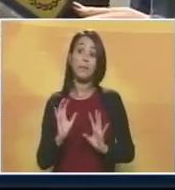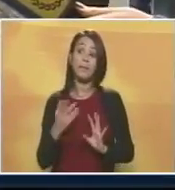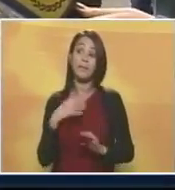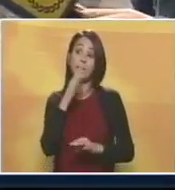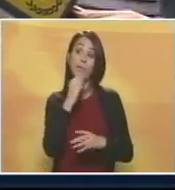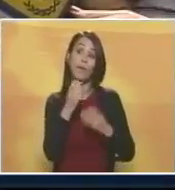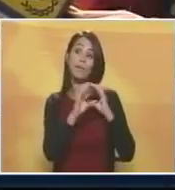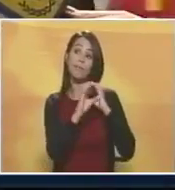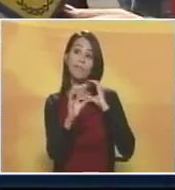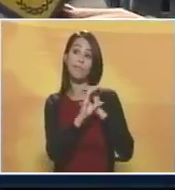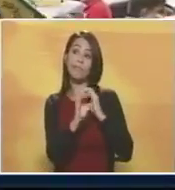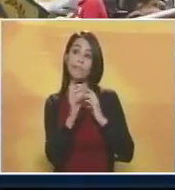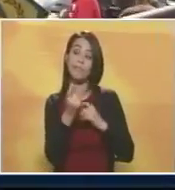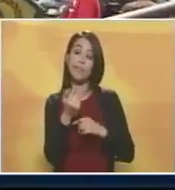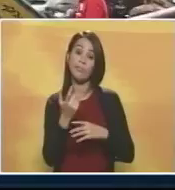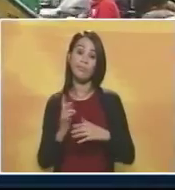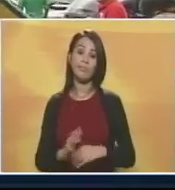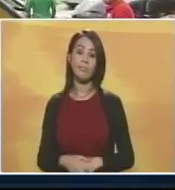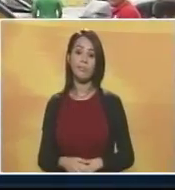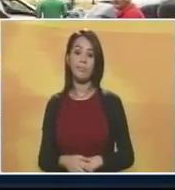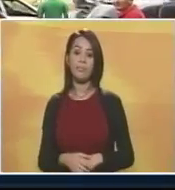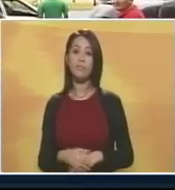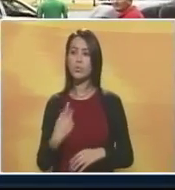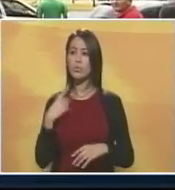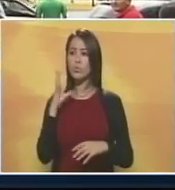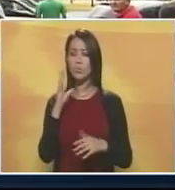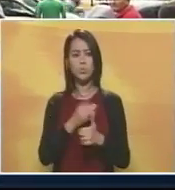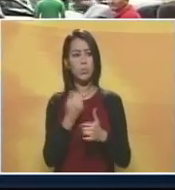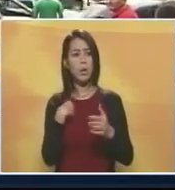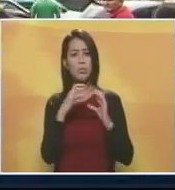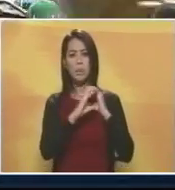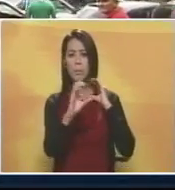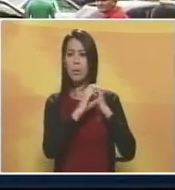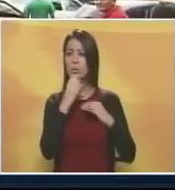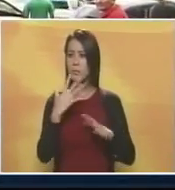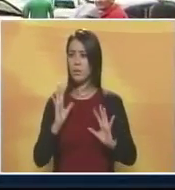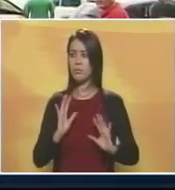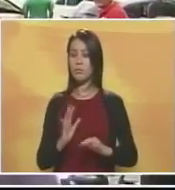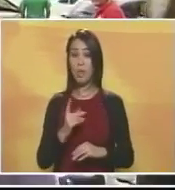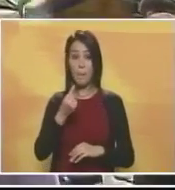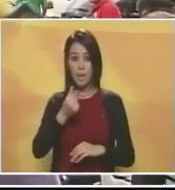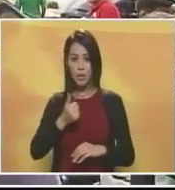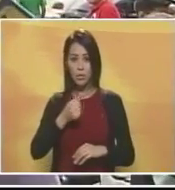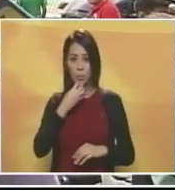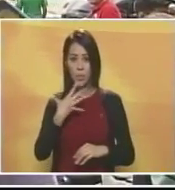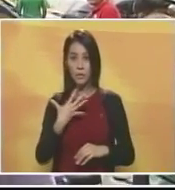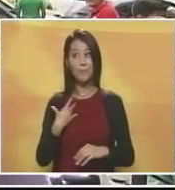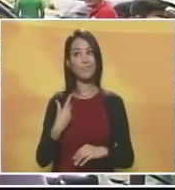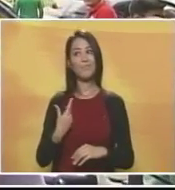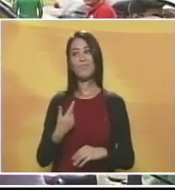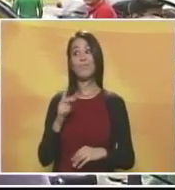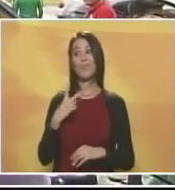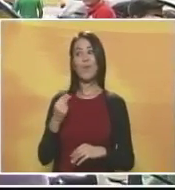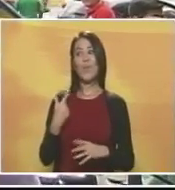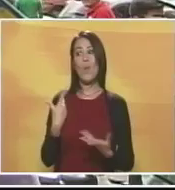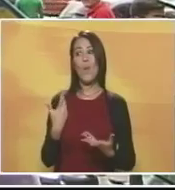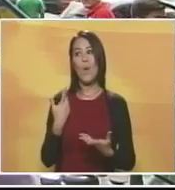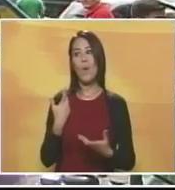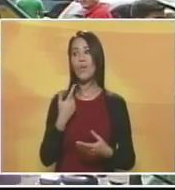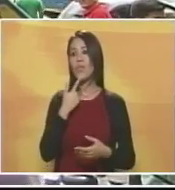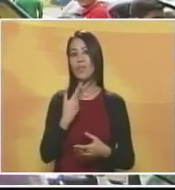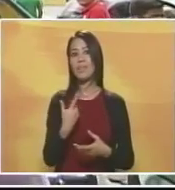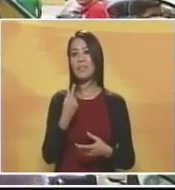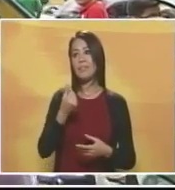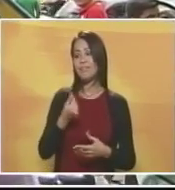no hay camionetas, no había puestos. Sí, conseguí transporte y todo está bien. ¿A un precio justo? No, porque no le dicen cuál es